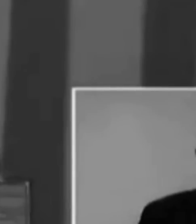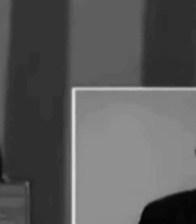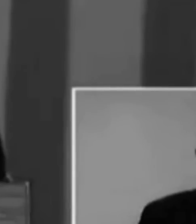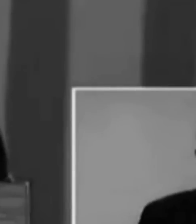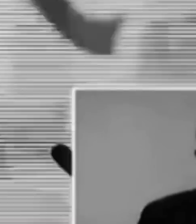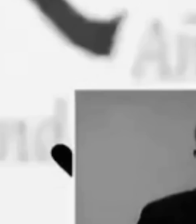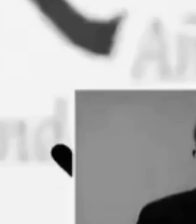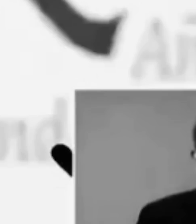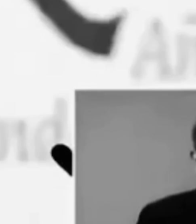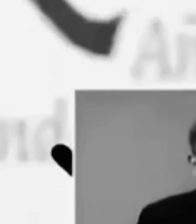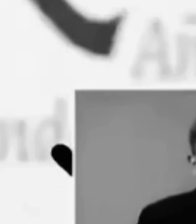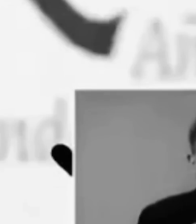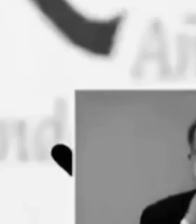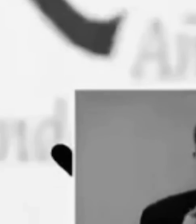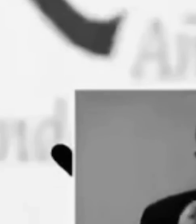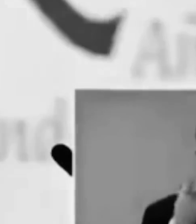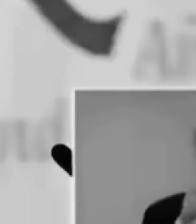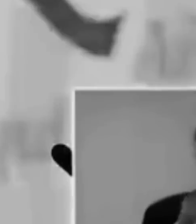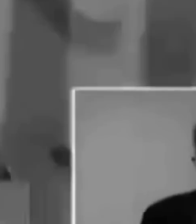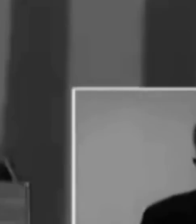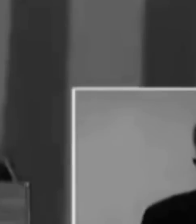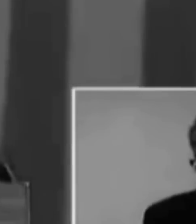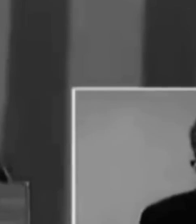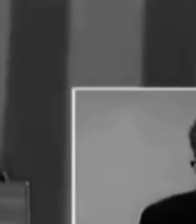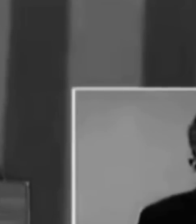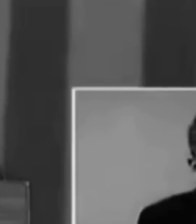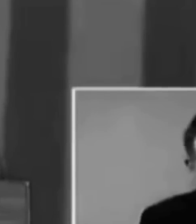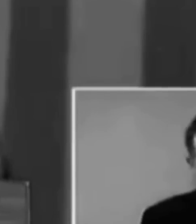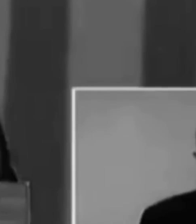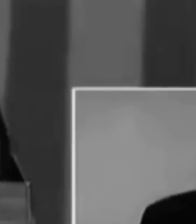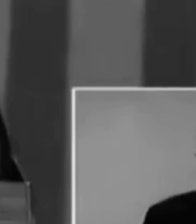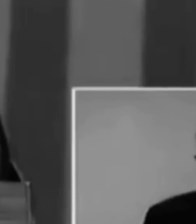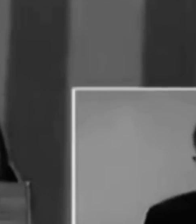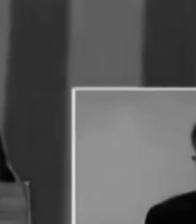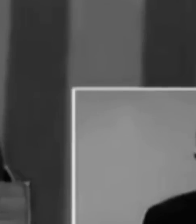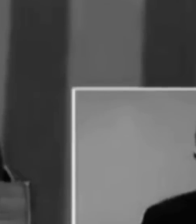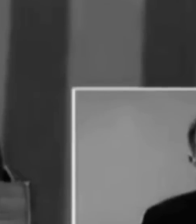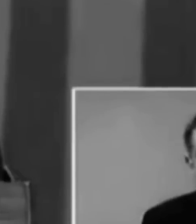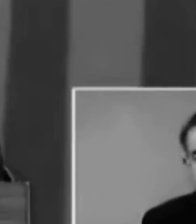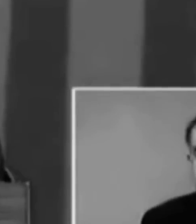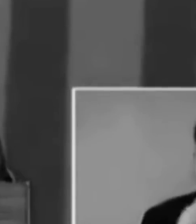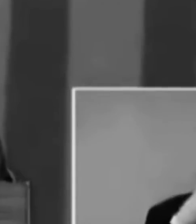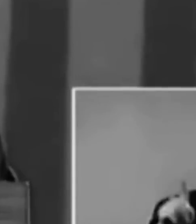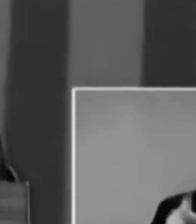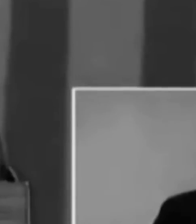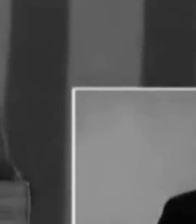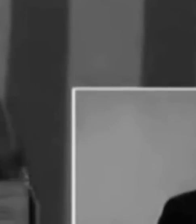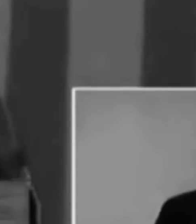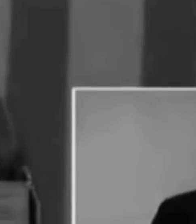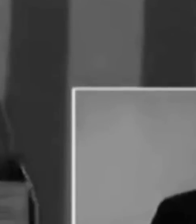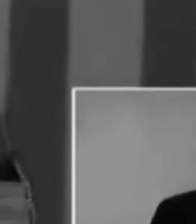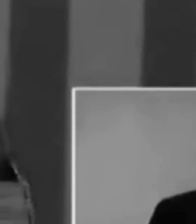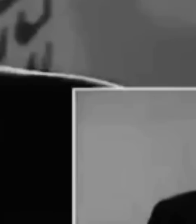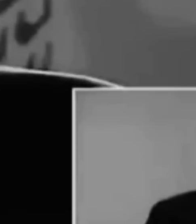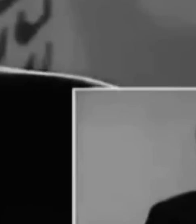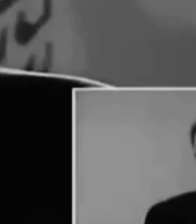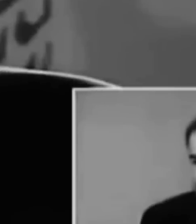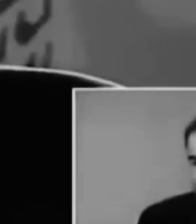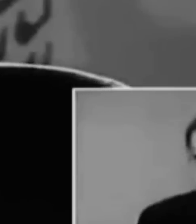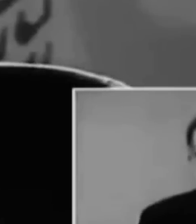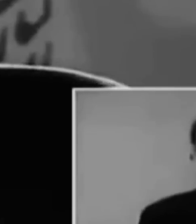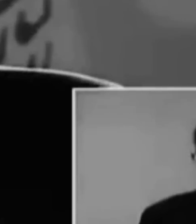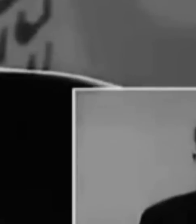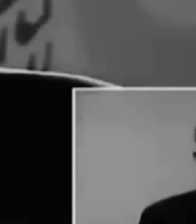No habían elementos, por eso el amparo y la libertad, y una vez